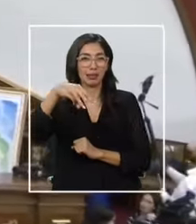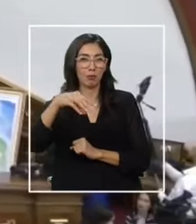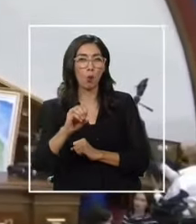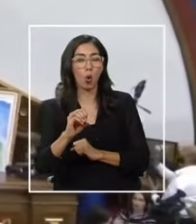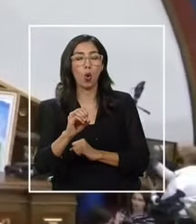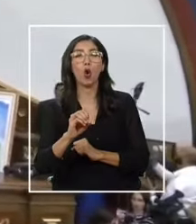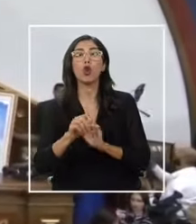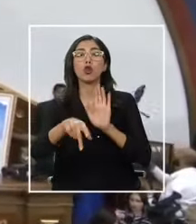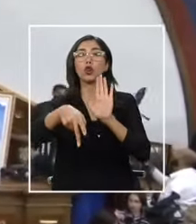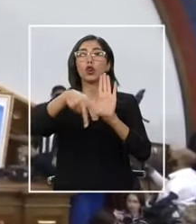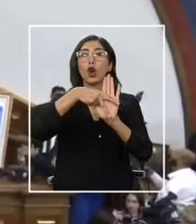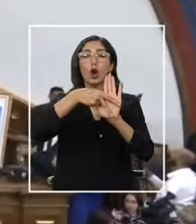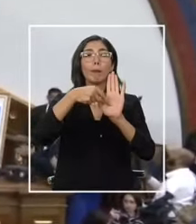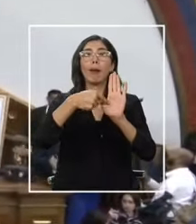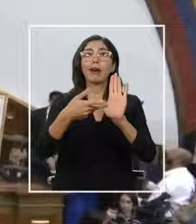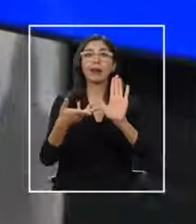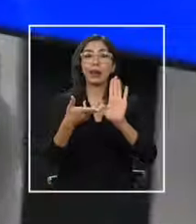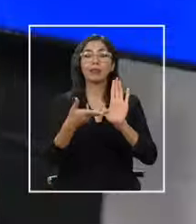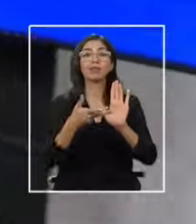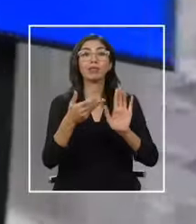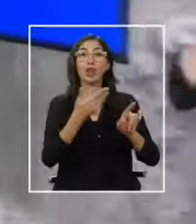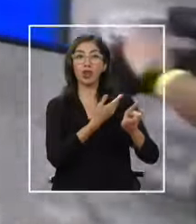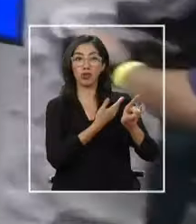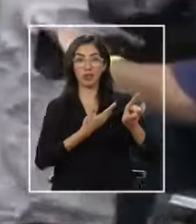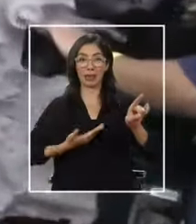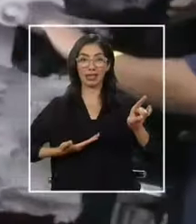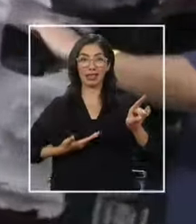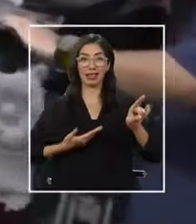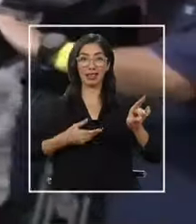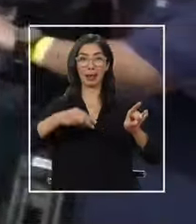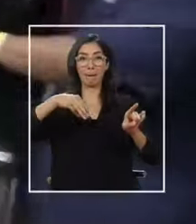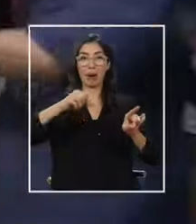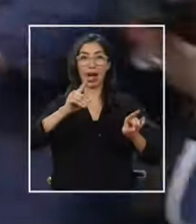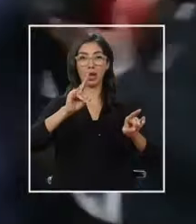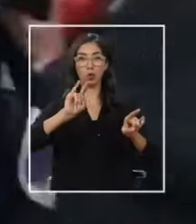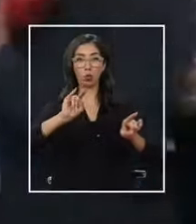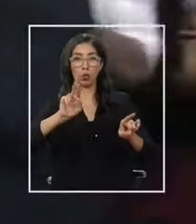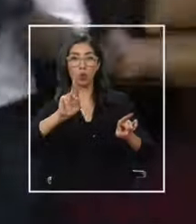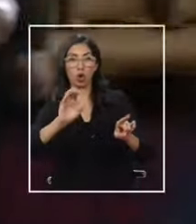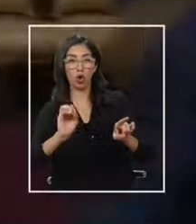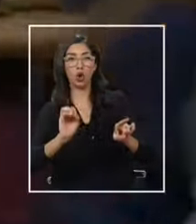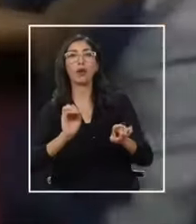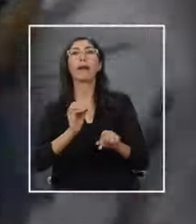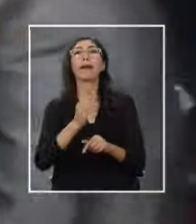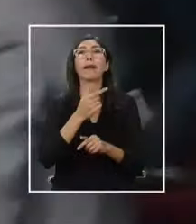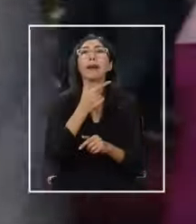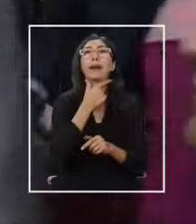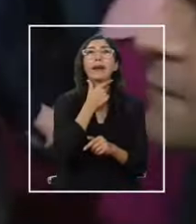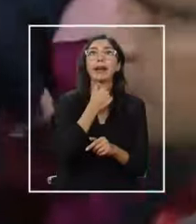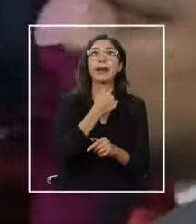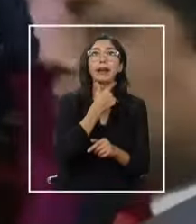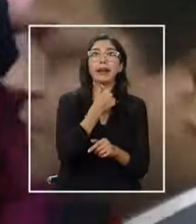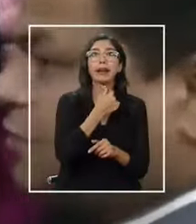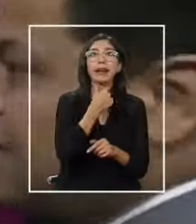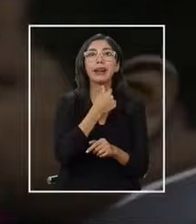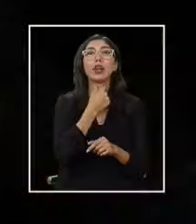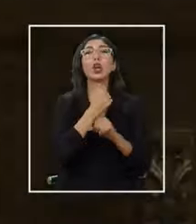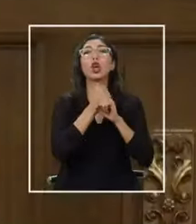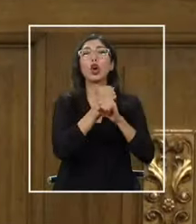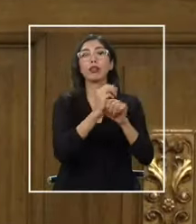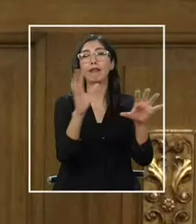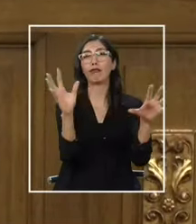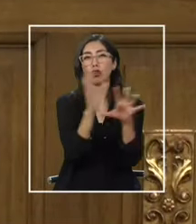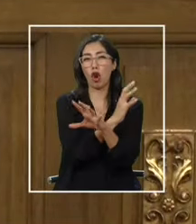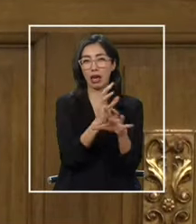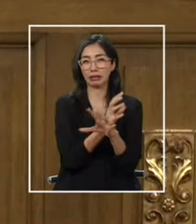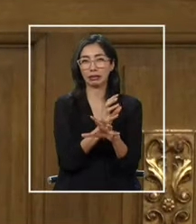Una norma con la que el régimen de Nicolás Maduro pretende perseguir ideologías que utilicen la violencia como forma política.